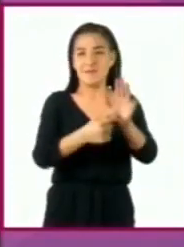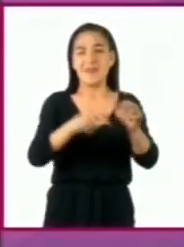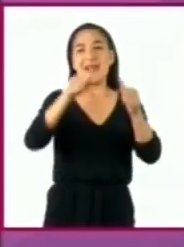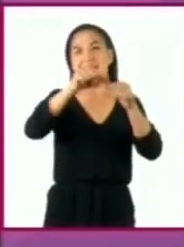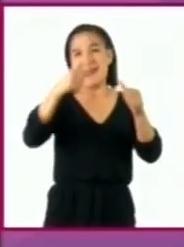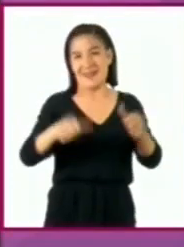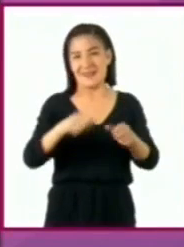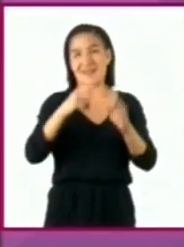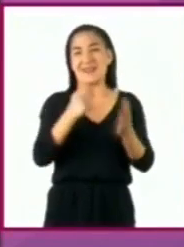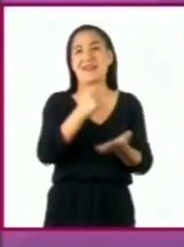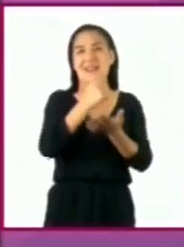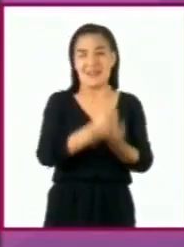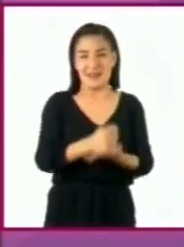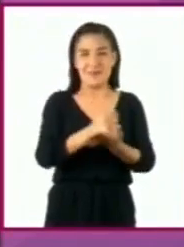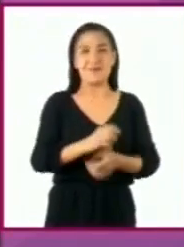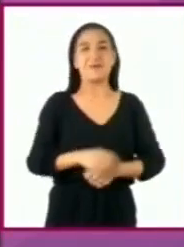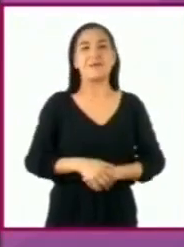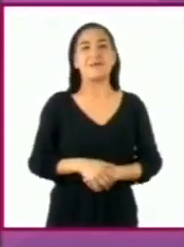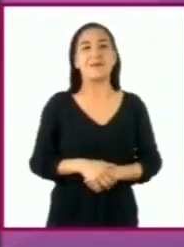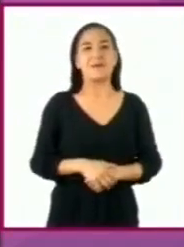terapia.